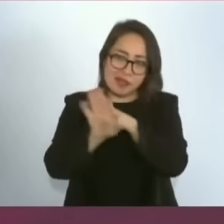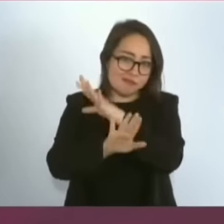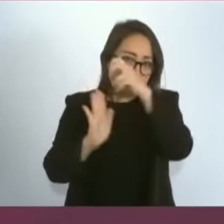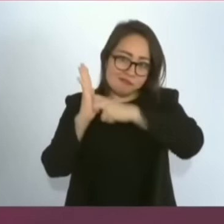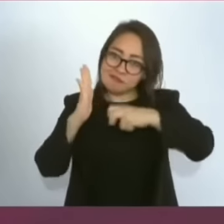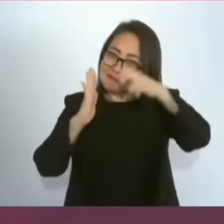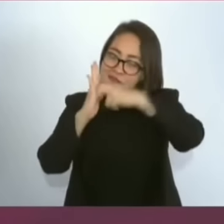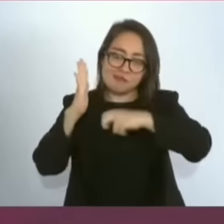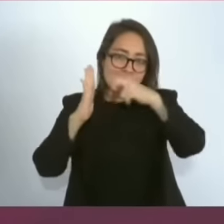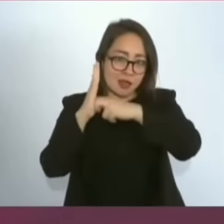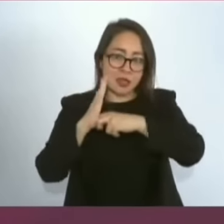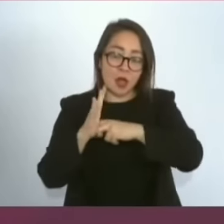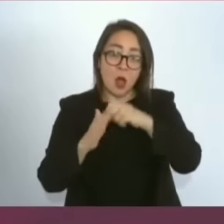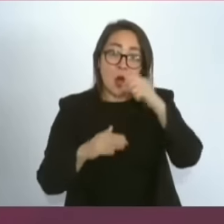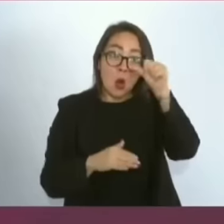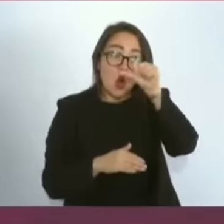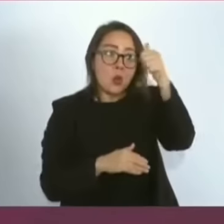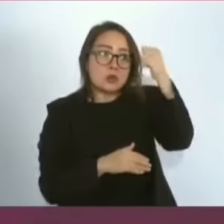antiobrerista, esa